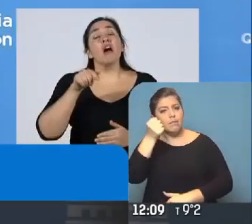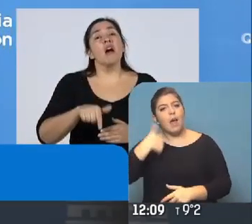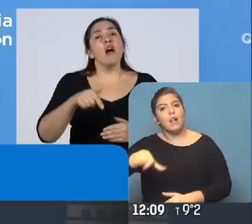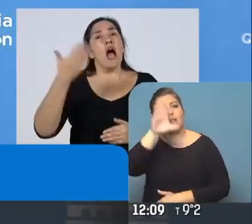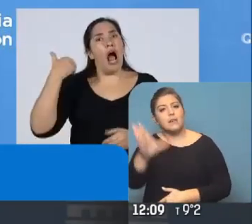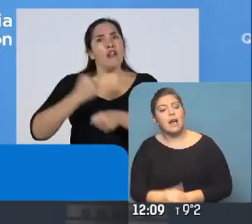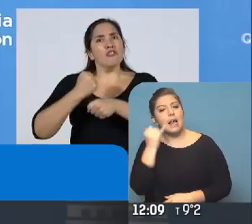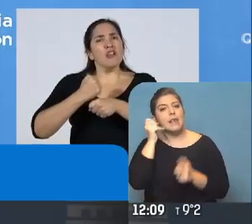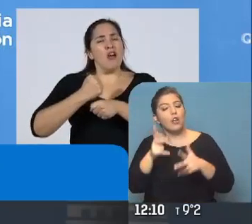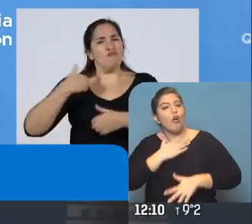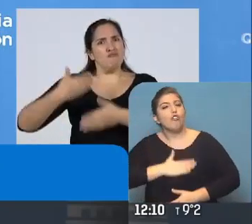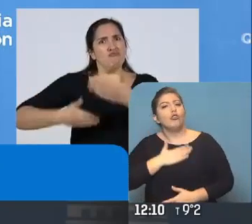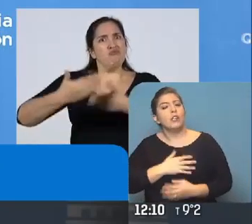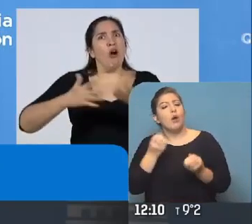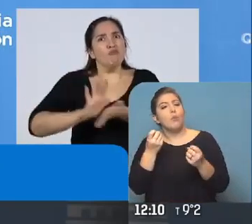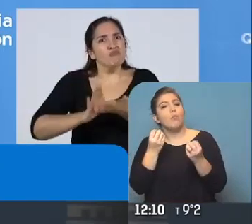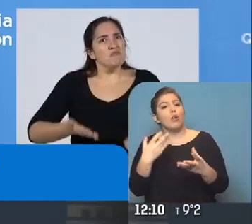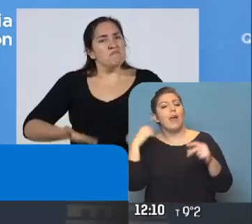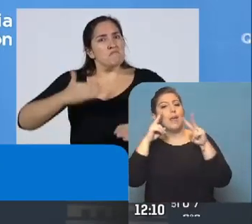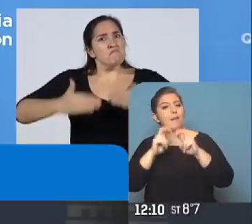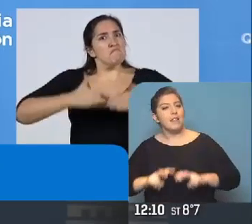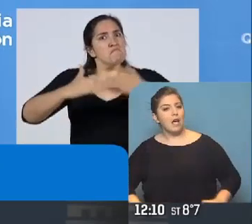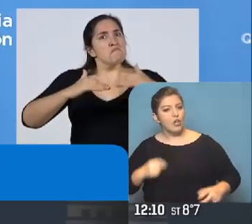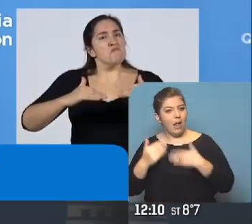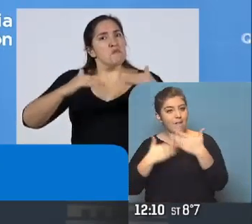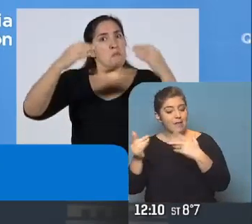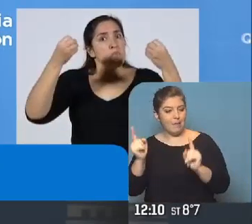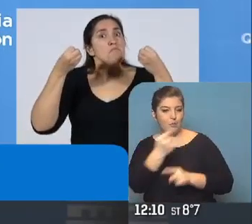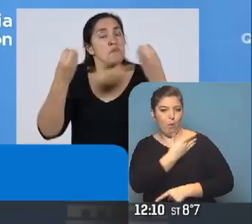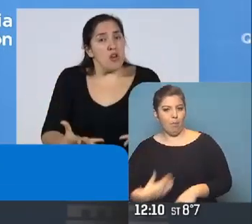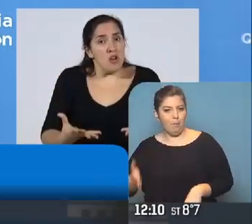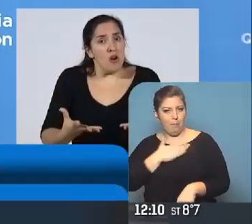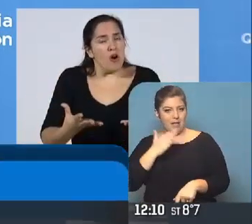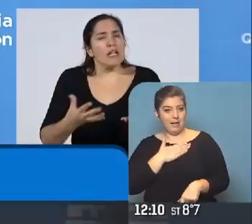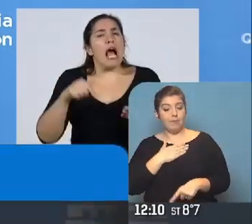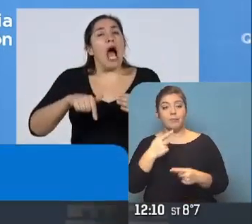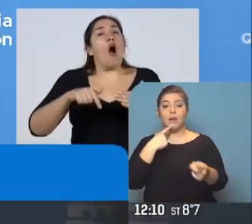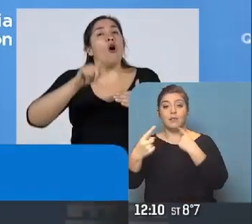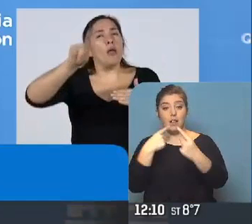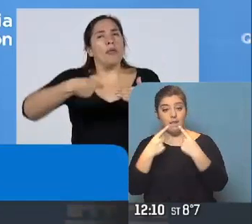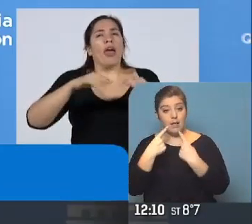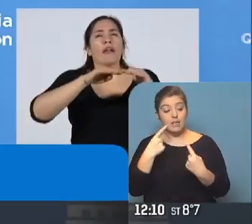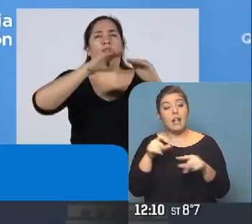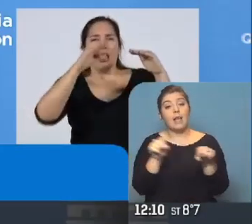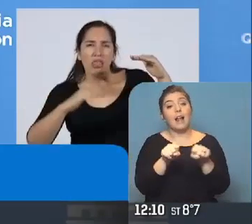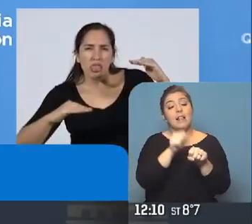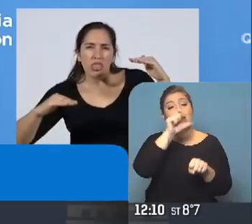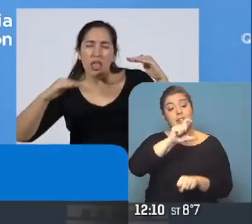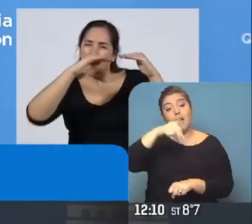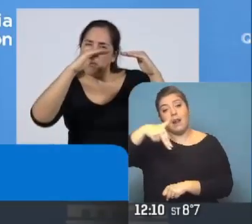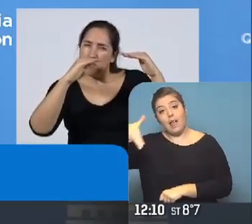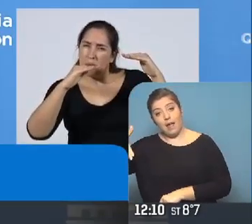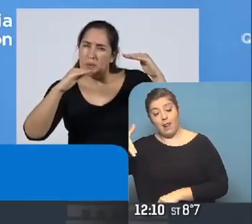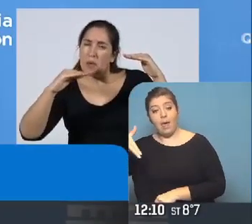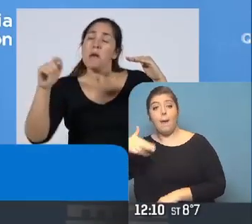dijo sentirse contento de que la investigación avance durante su presidencia. En una entrevista, como te decía, con la cadena CNN, Mauricio